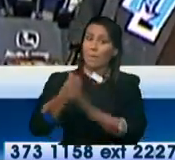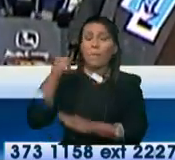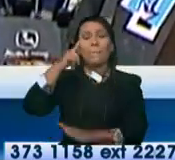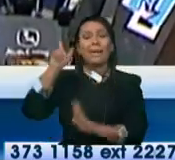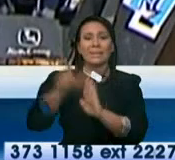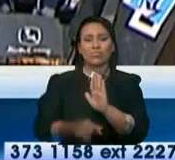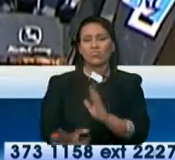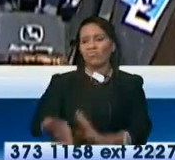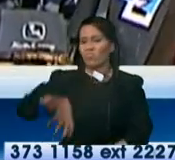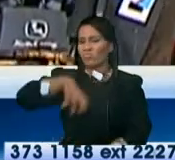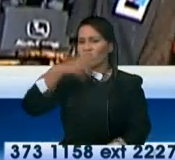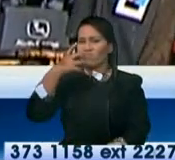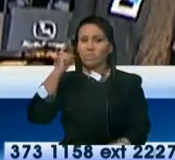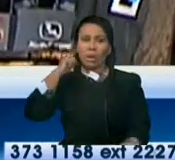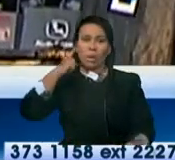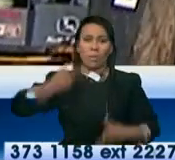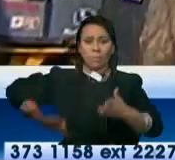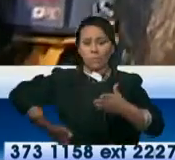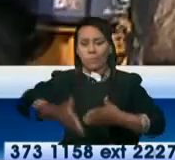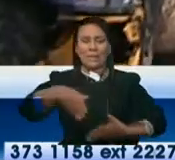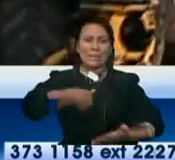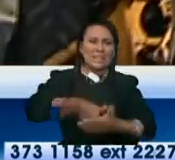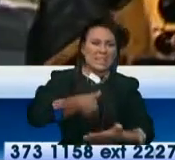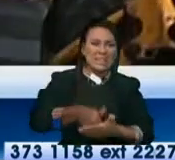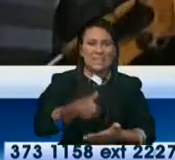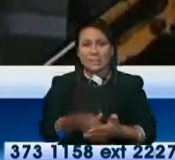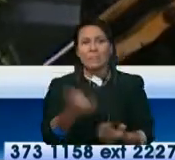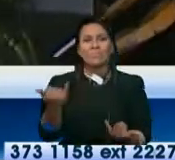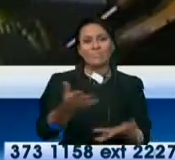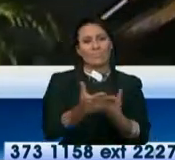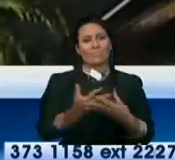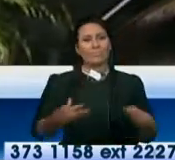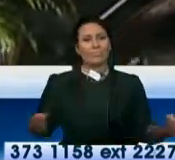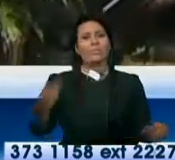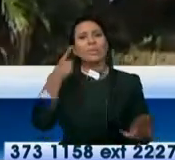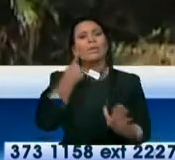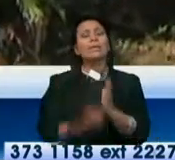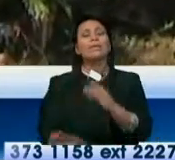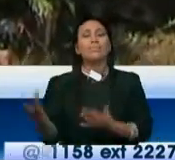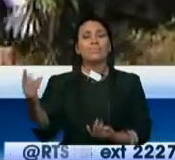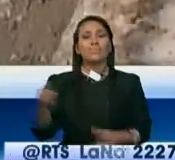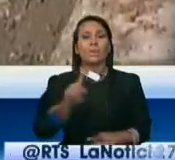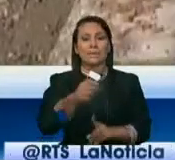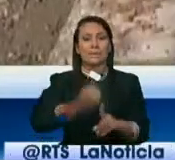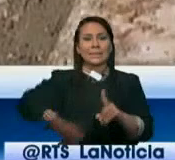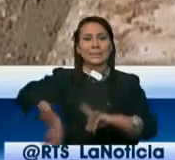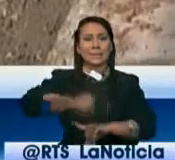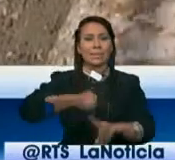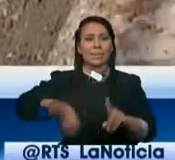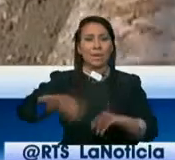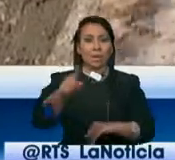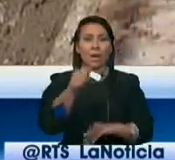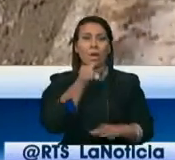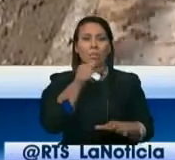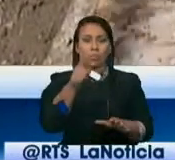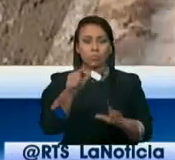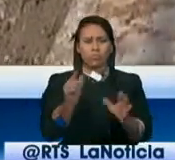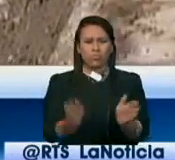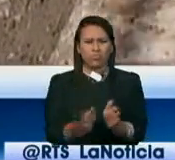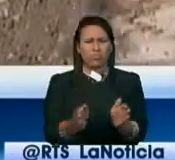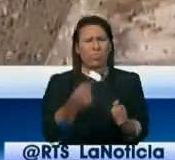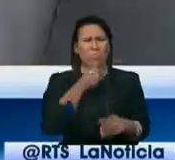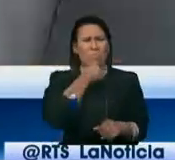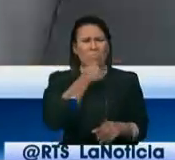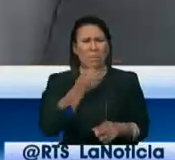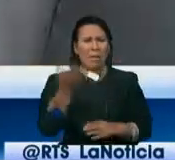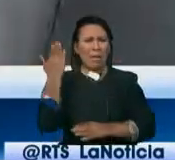reducir molestias en la circulación vehicular. En el sector se dejará de contar con un sistema de aguas servidas obsoleto